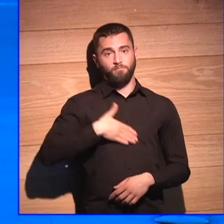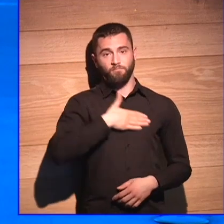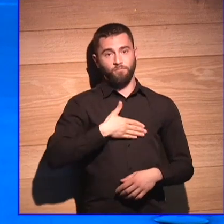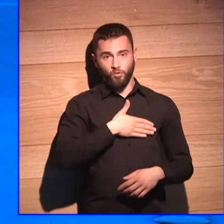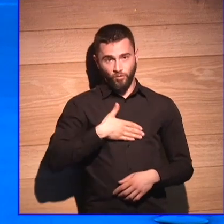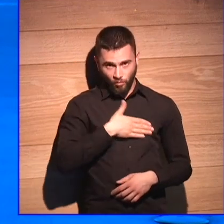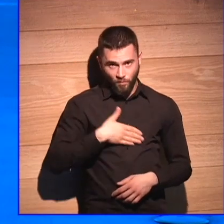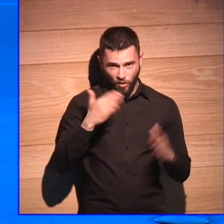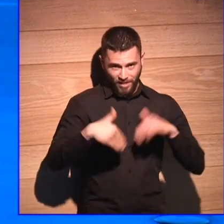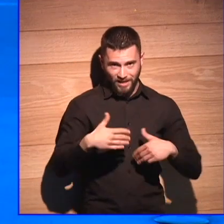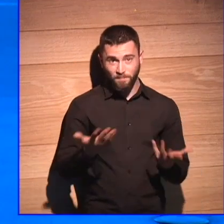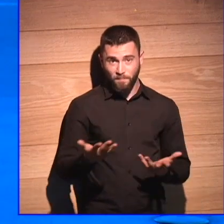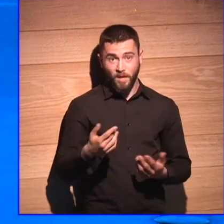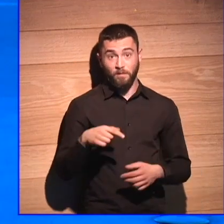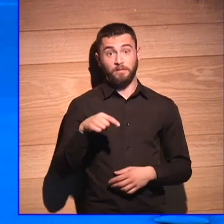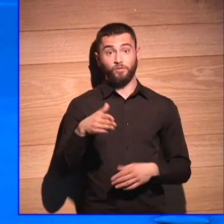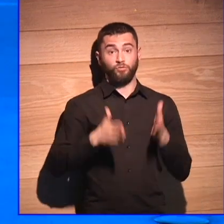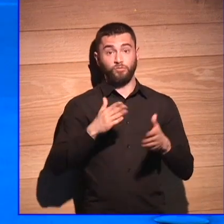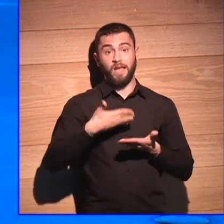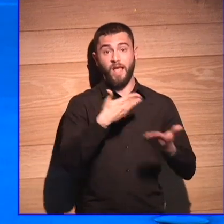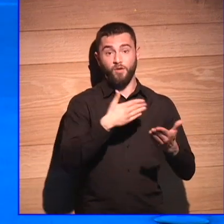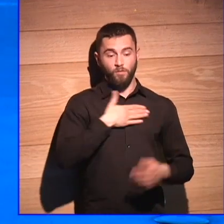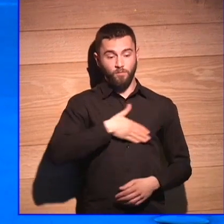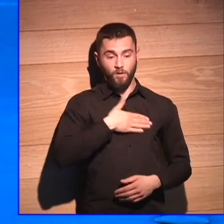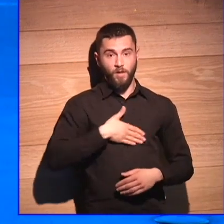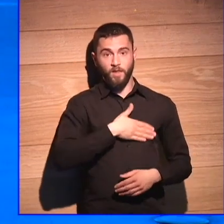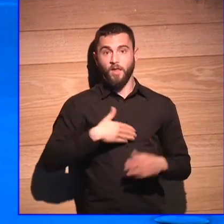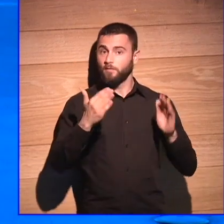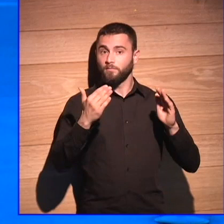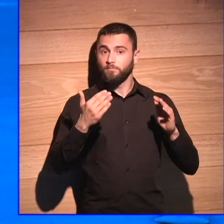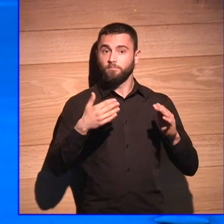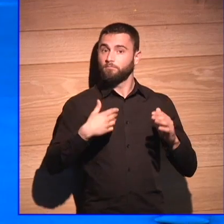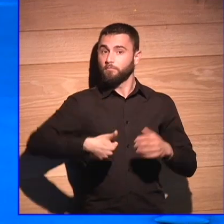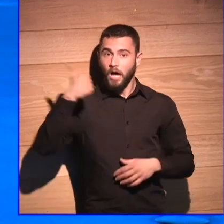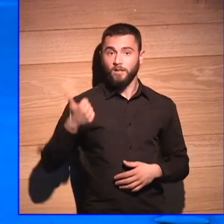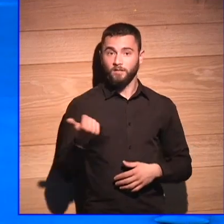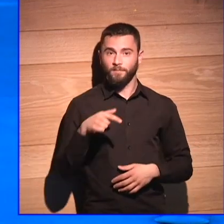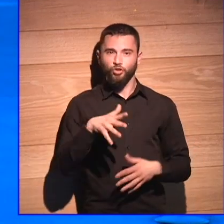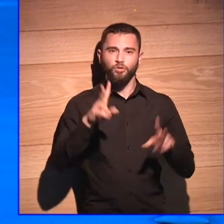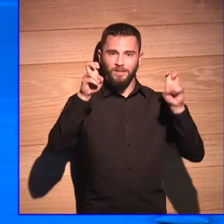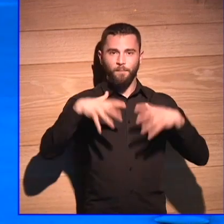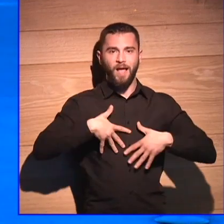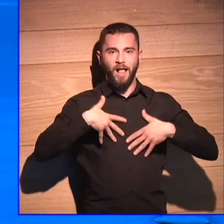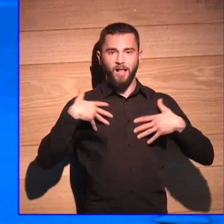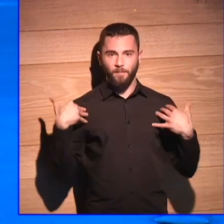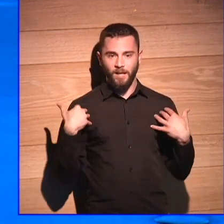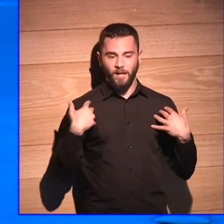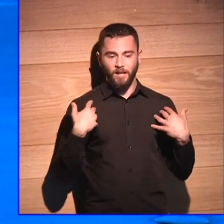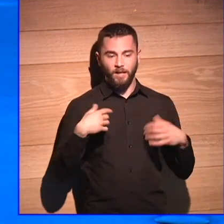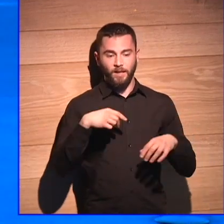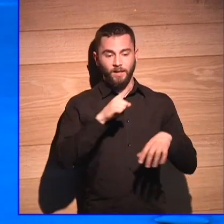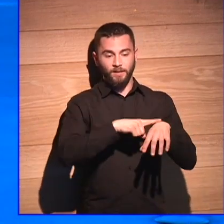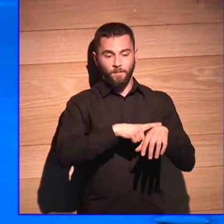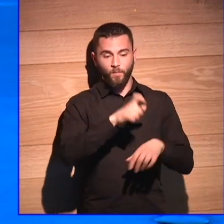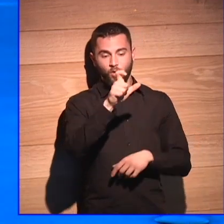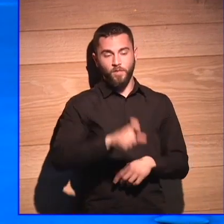persona. Pero en todo lo que es sustituto emocional, no. O sea, lo que ha de liberar tiempo del cuidador para que le